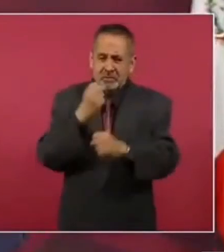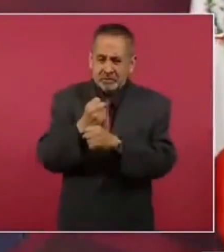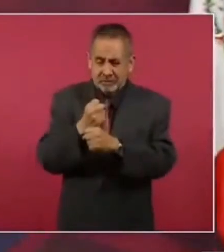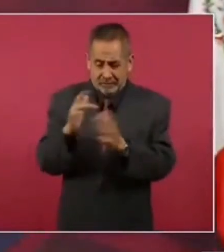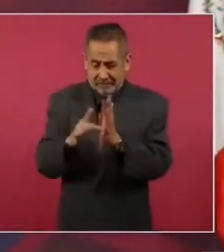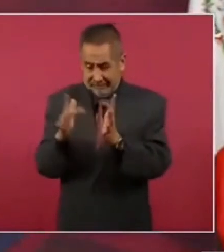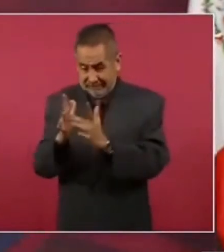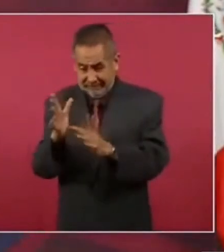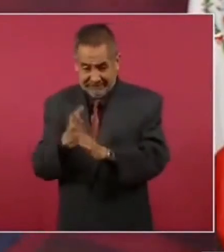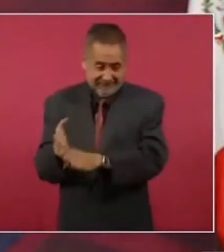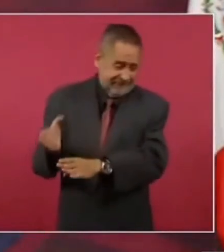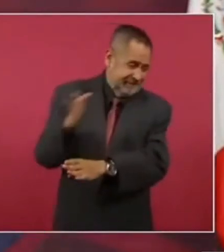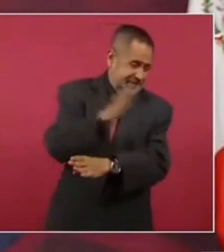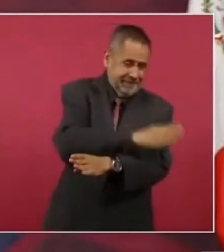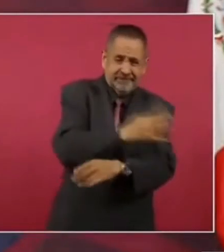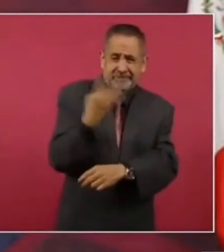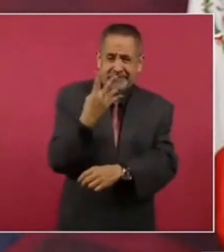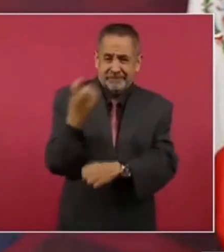Cristo.